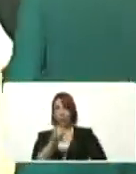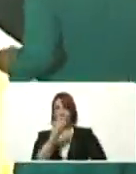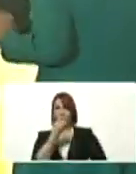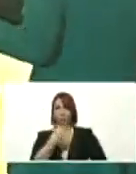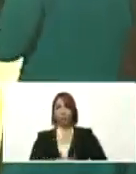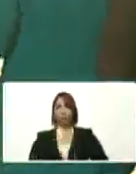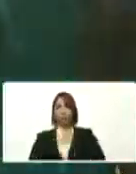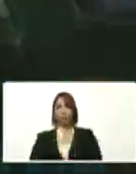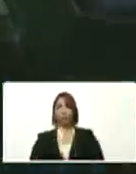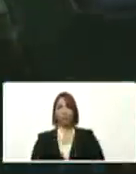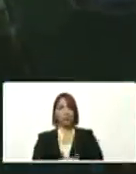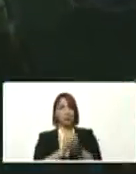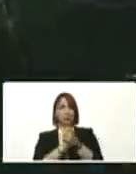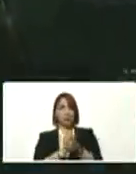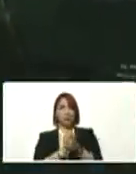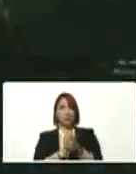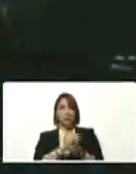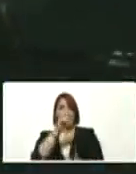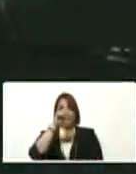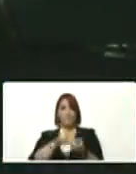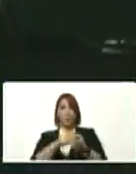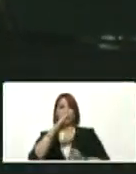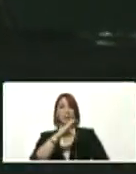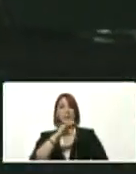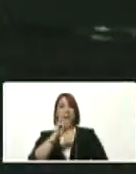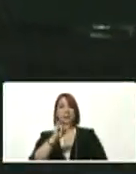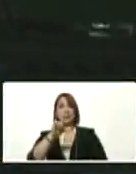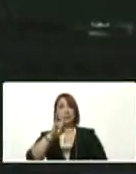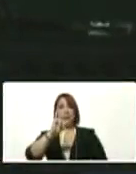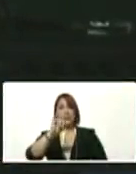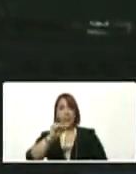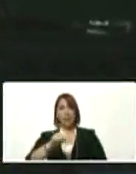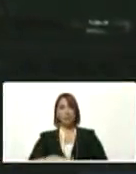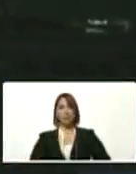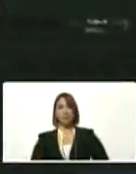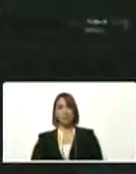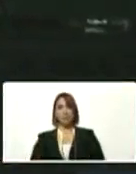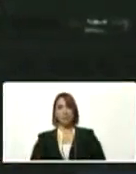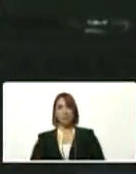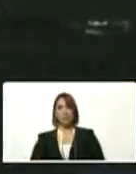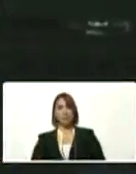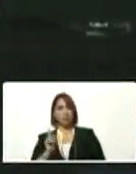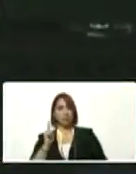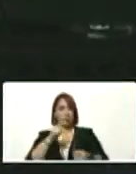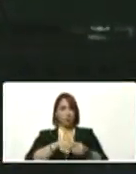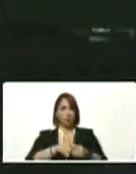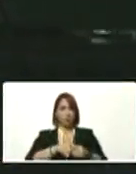Gobierno, en compañía de la primera combatiente, la doctora Cilia Flores de Maduro, como parte de